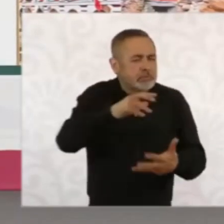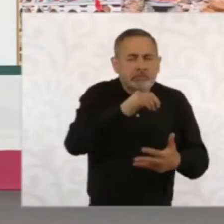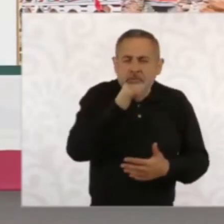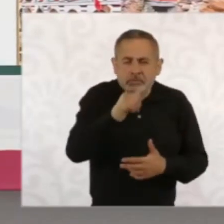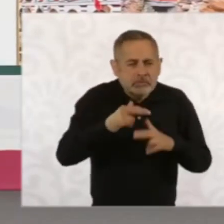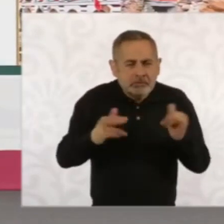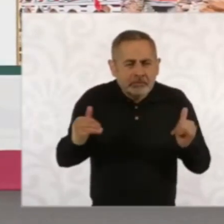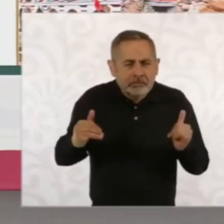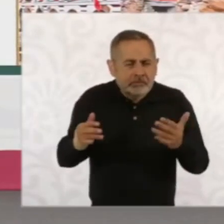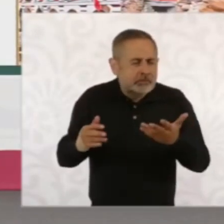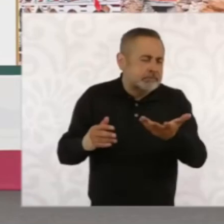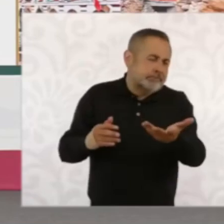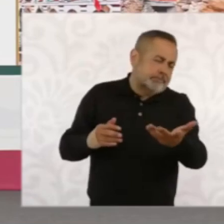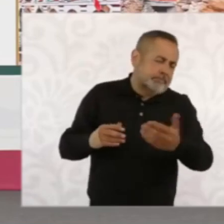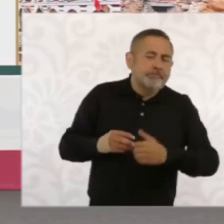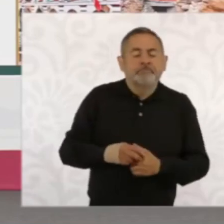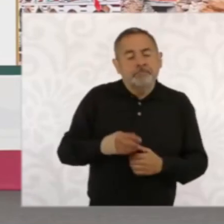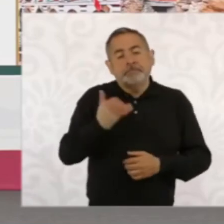Hubo